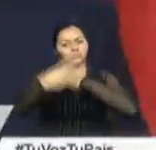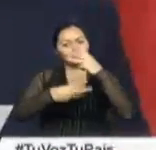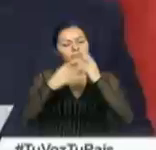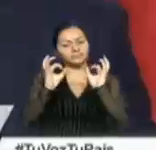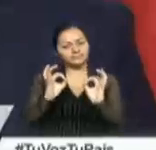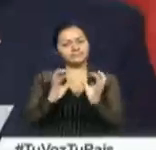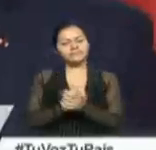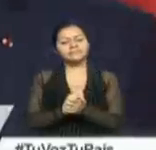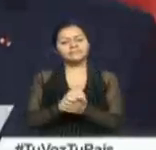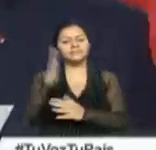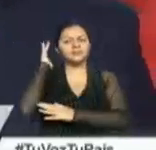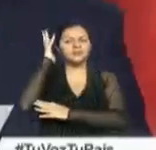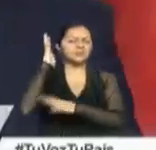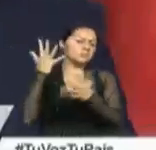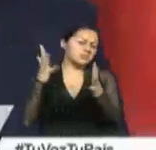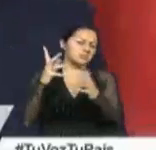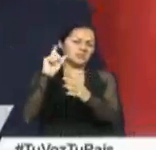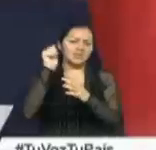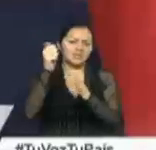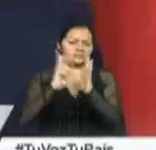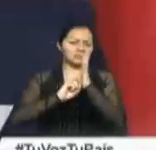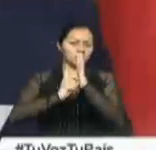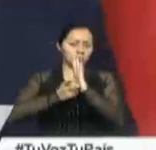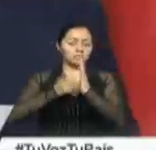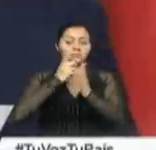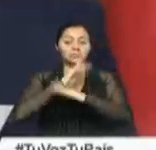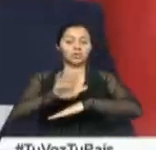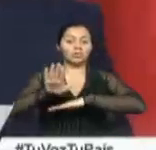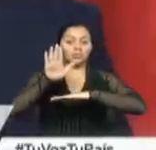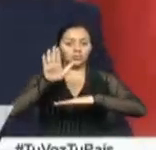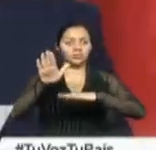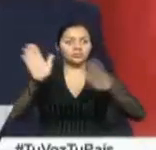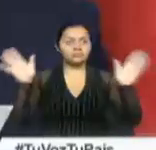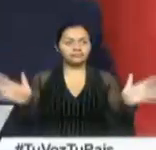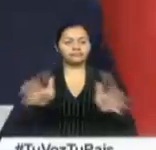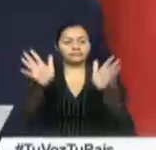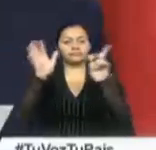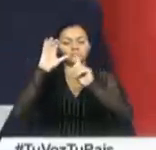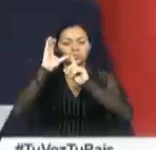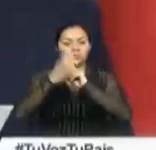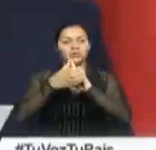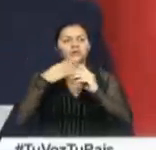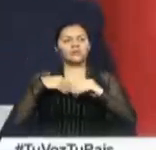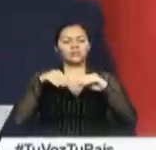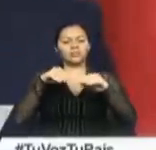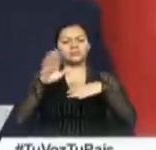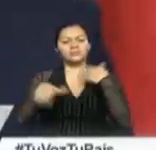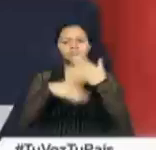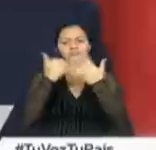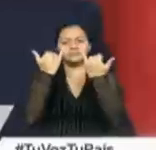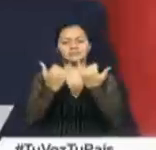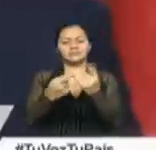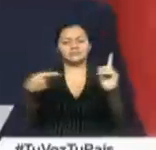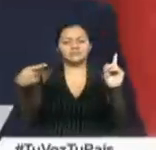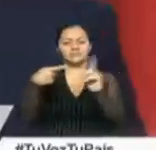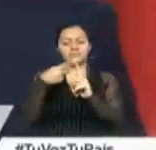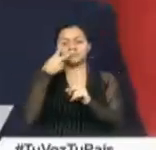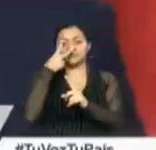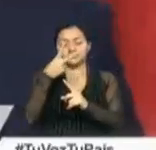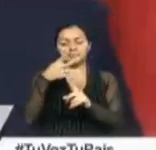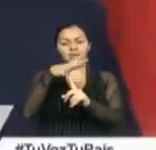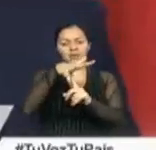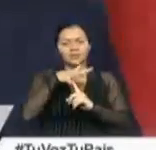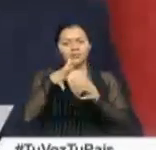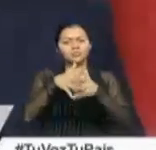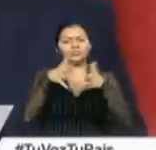su discurso de unos 10 minutos, también se comprometió a impulsar la innovación, cultura y educación, apoyar a las empresas y a quienes se han sentido olvidados